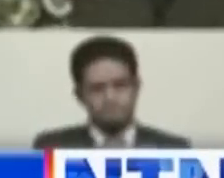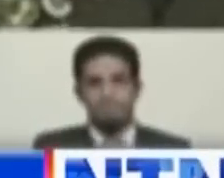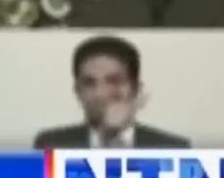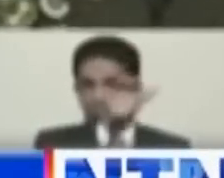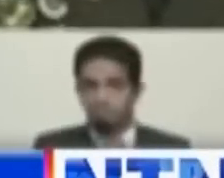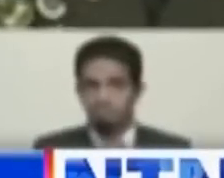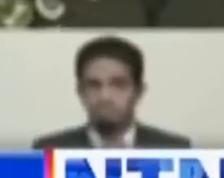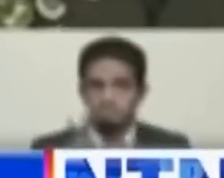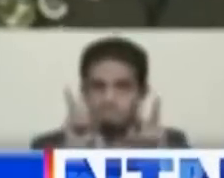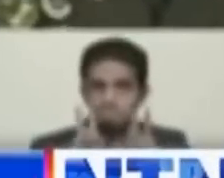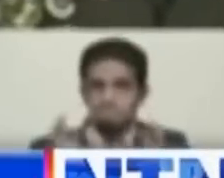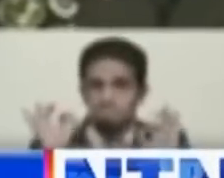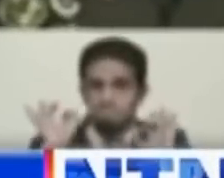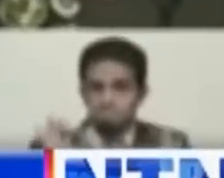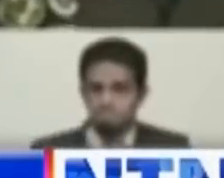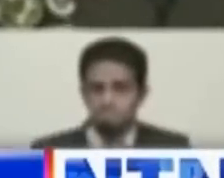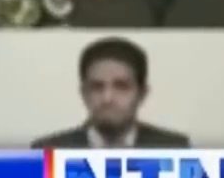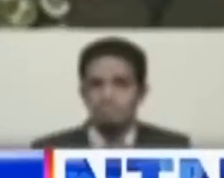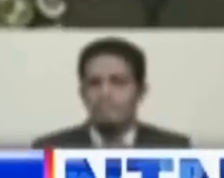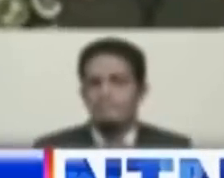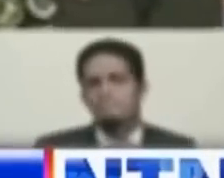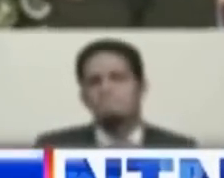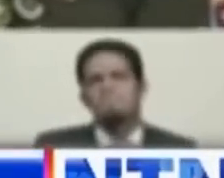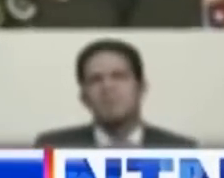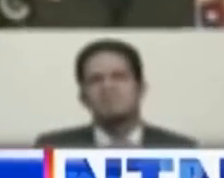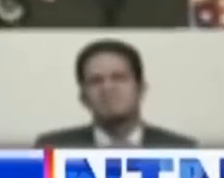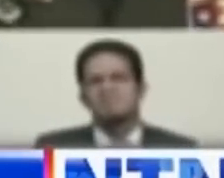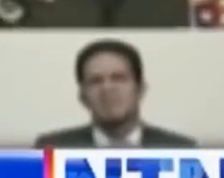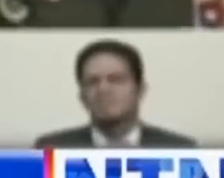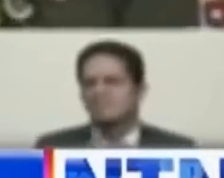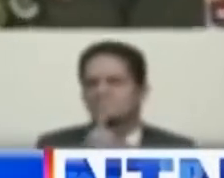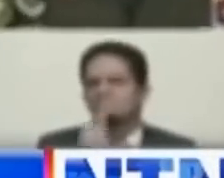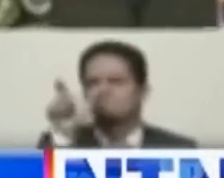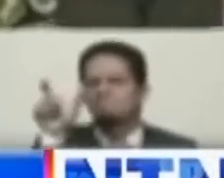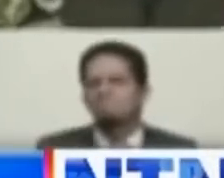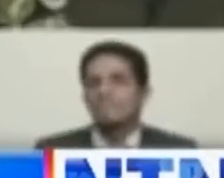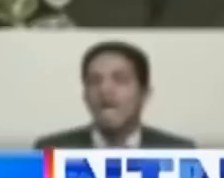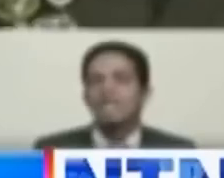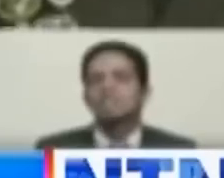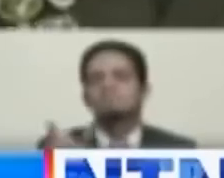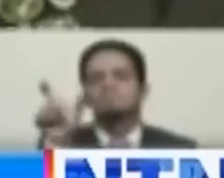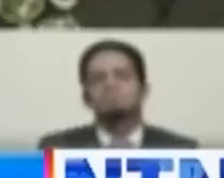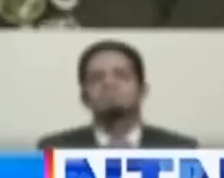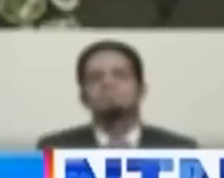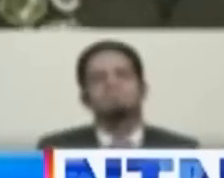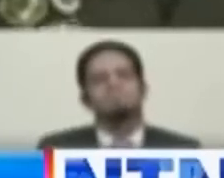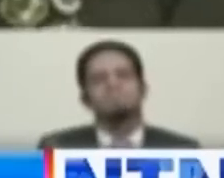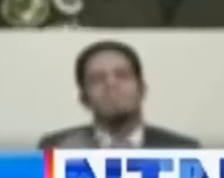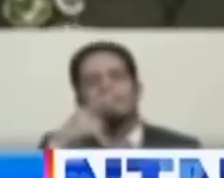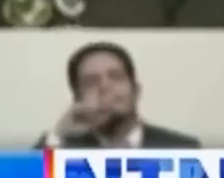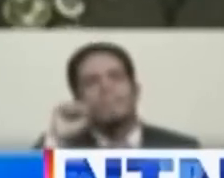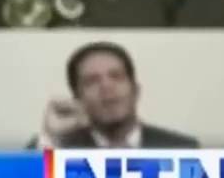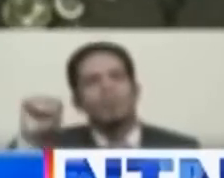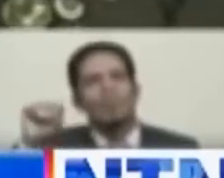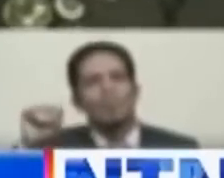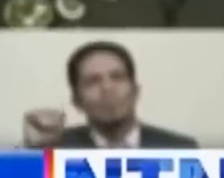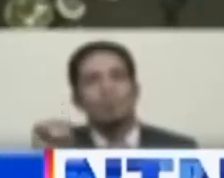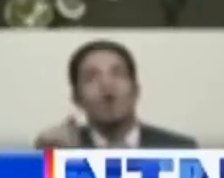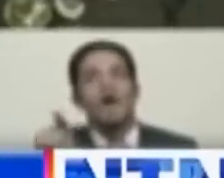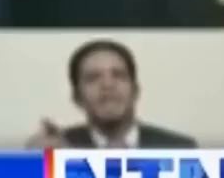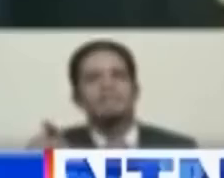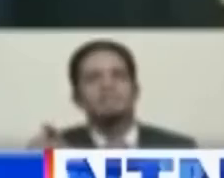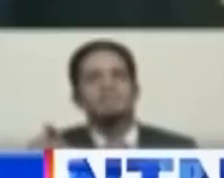presidente de la República Bolivariana de Venezuela, nuestro comandante en jefe, al ciudadano Nicolás Maduro Moros, quien